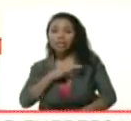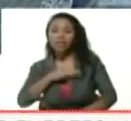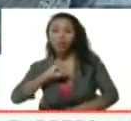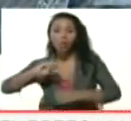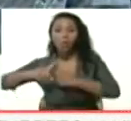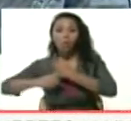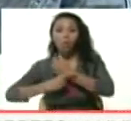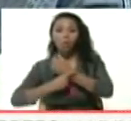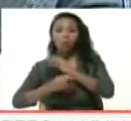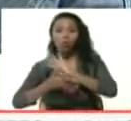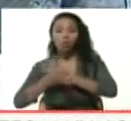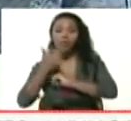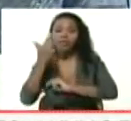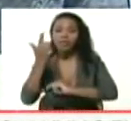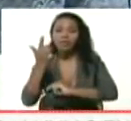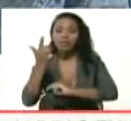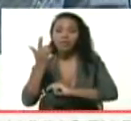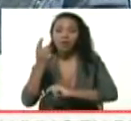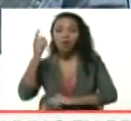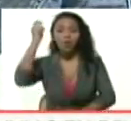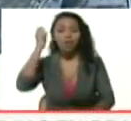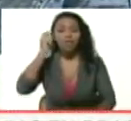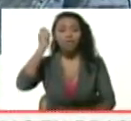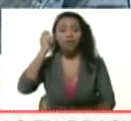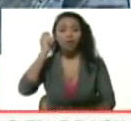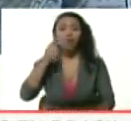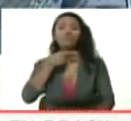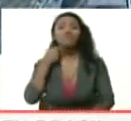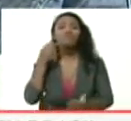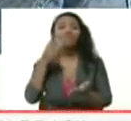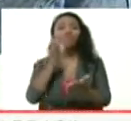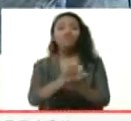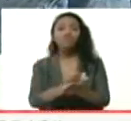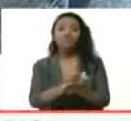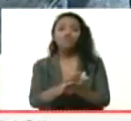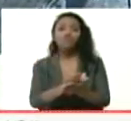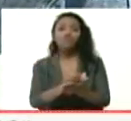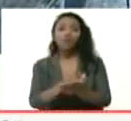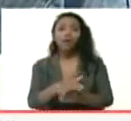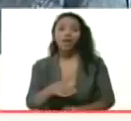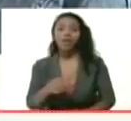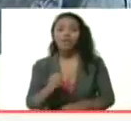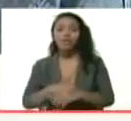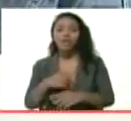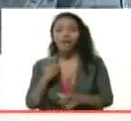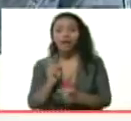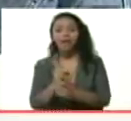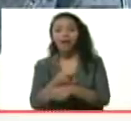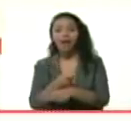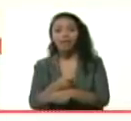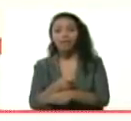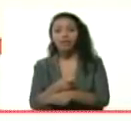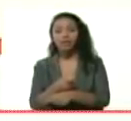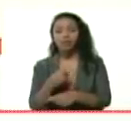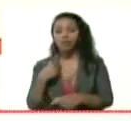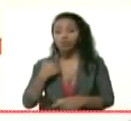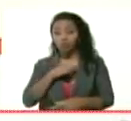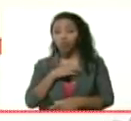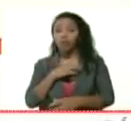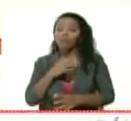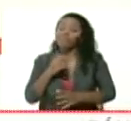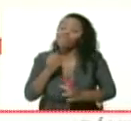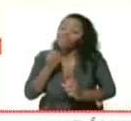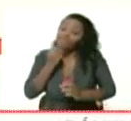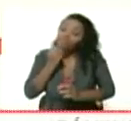Alimaña decir que una diputada de ellos había fallecido de cáncer. Lamentamos profundamente la muerte de esa persona.